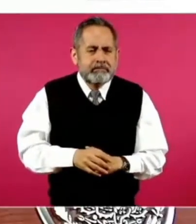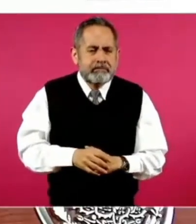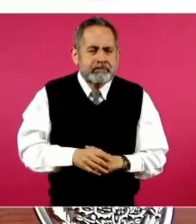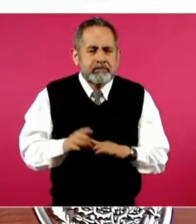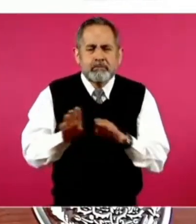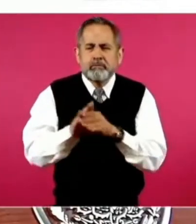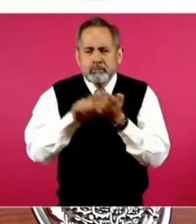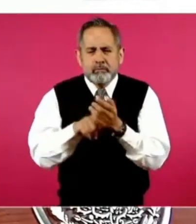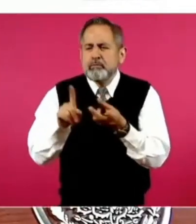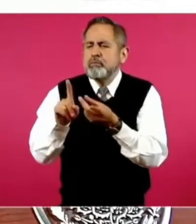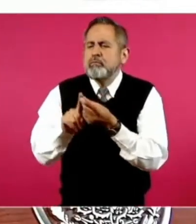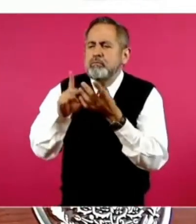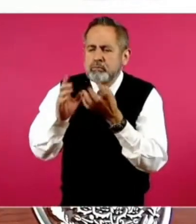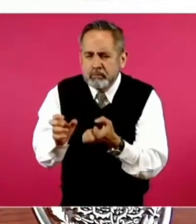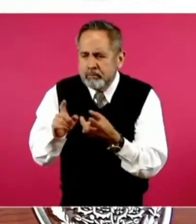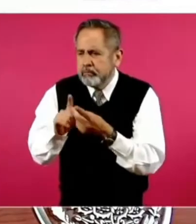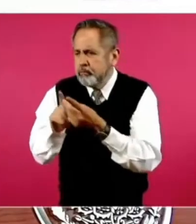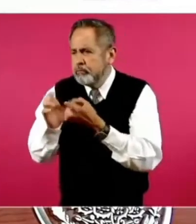cómo están distribuidos,